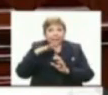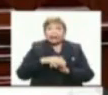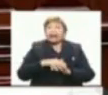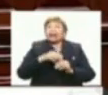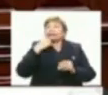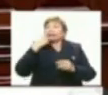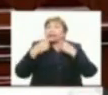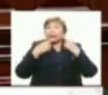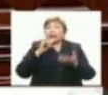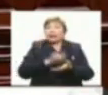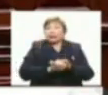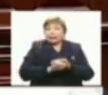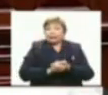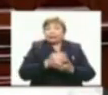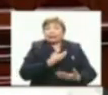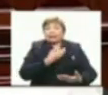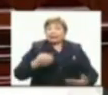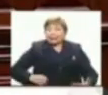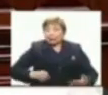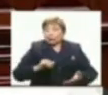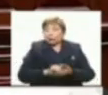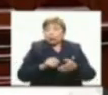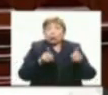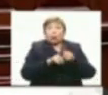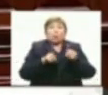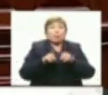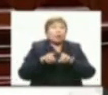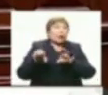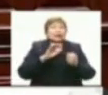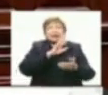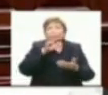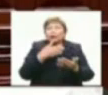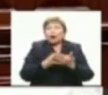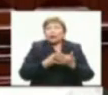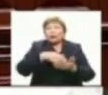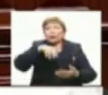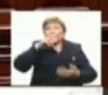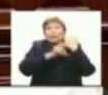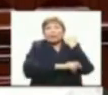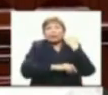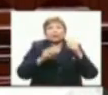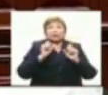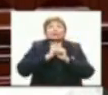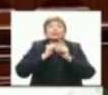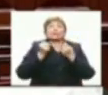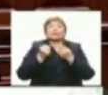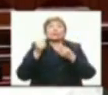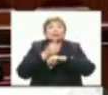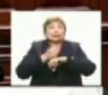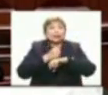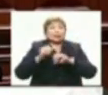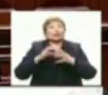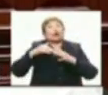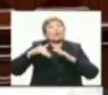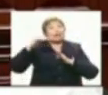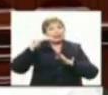Se promoverá la participación del Estado, como la hacen todos los países de la región, como socio o ejecutor